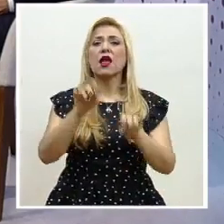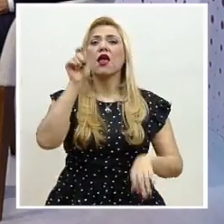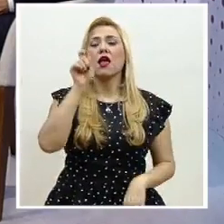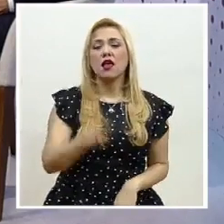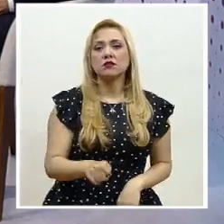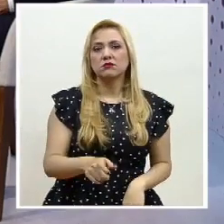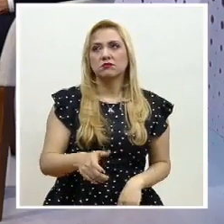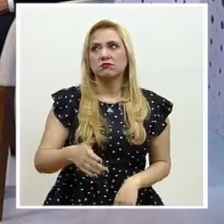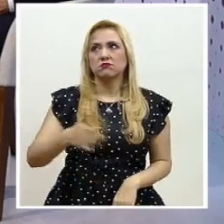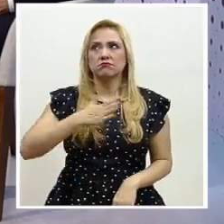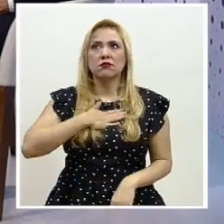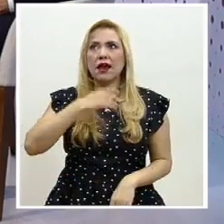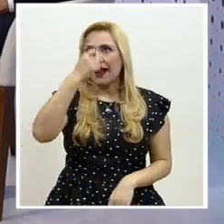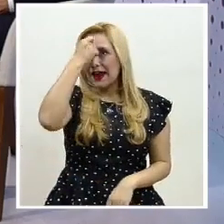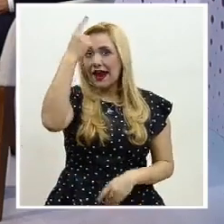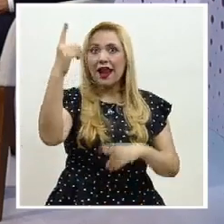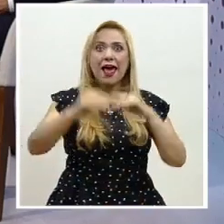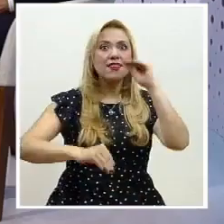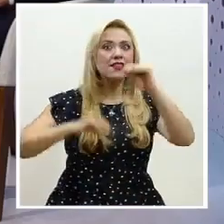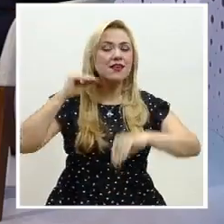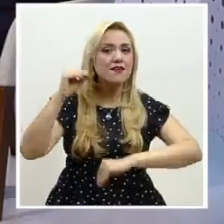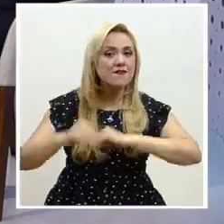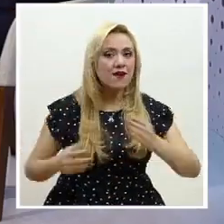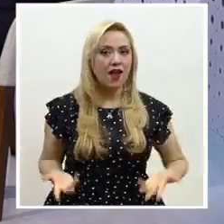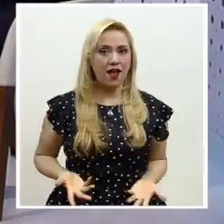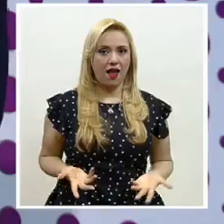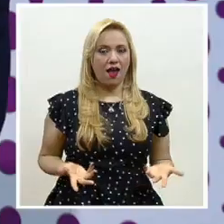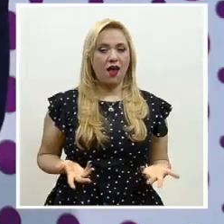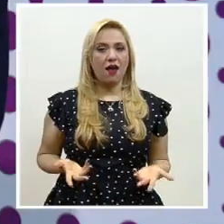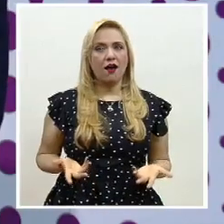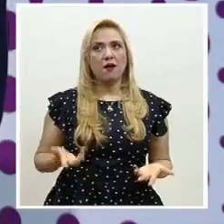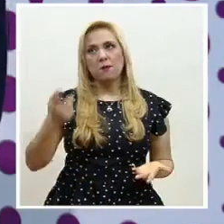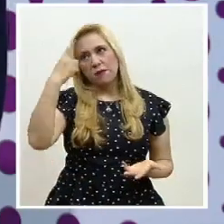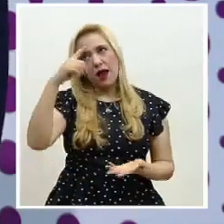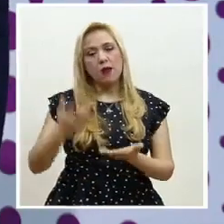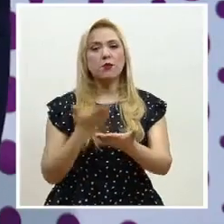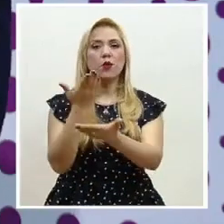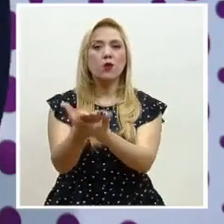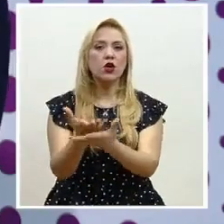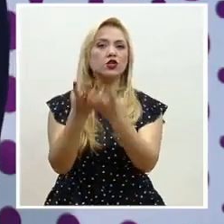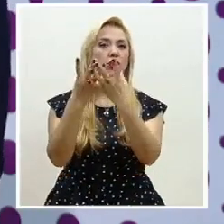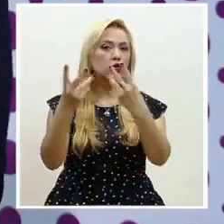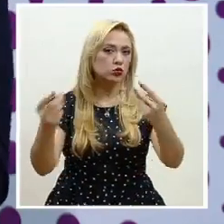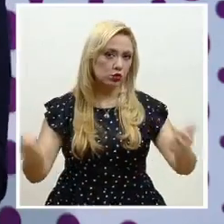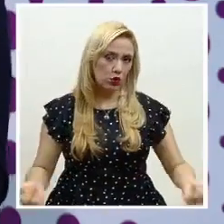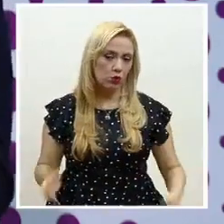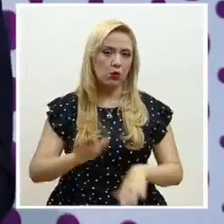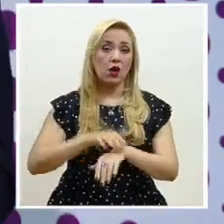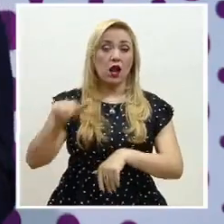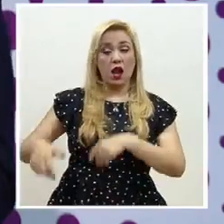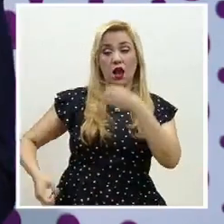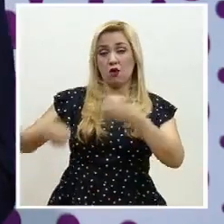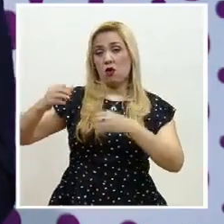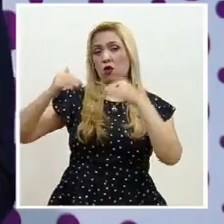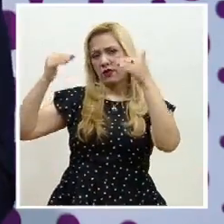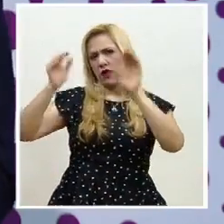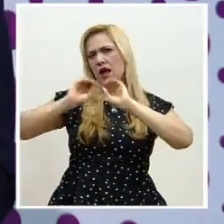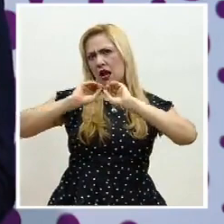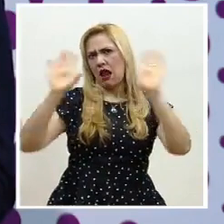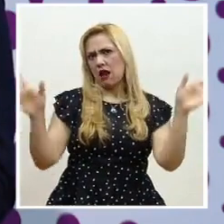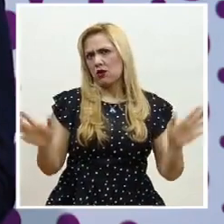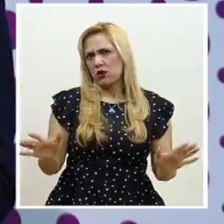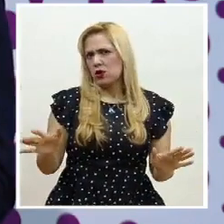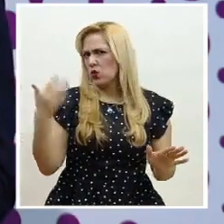persona absolutamente creativa. Tienes que ser creativo para poder proponer soluciones porque aparte la Corte desde luego resuelve asuntos de la